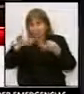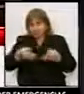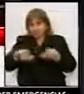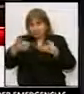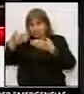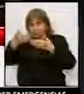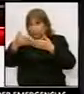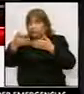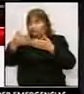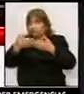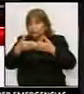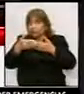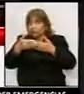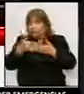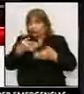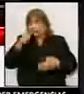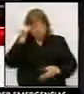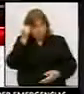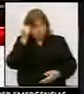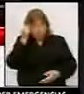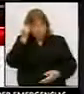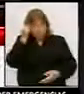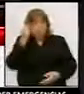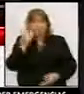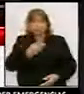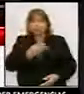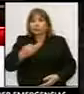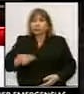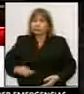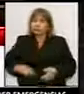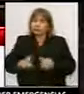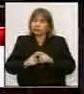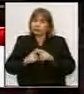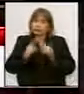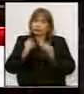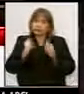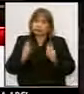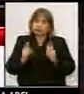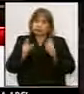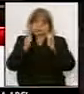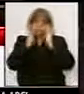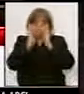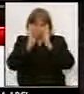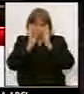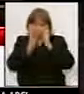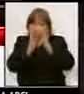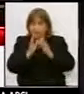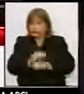y tenemos que hacer entender a este Estado que no solamente son las grandes concentraciones del...